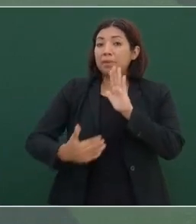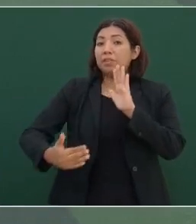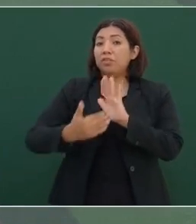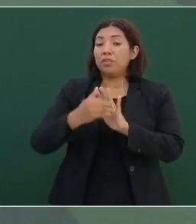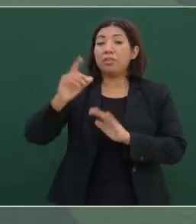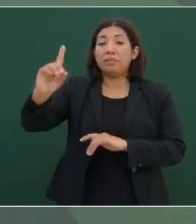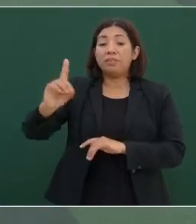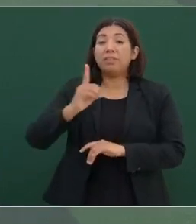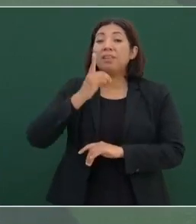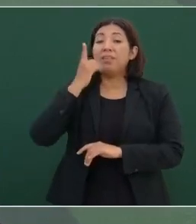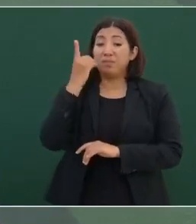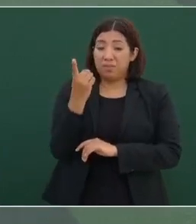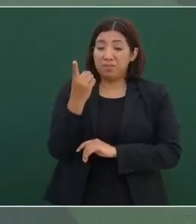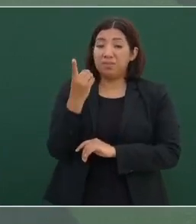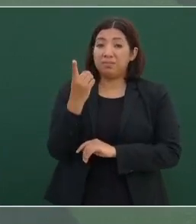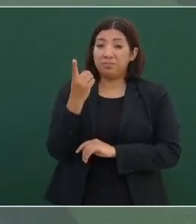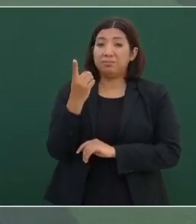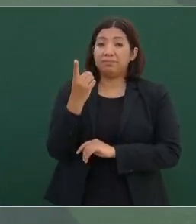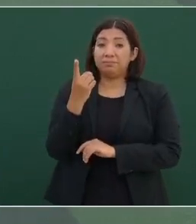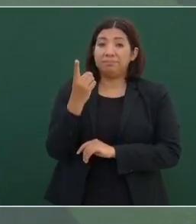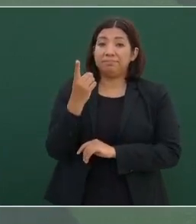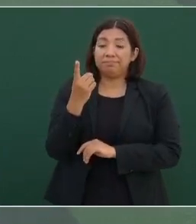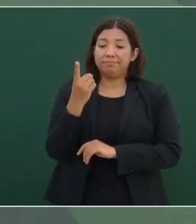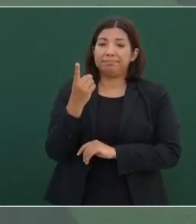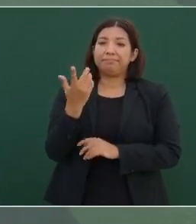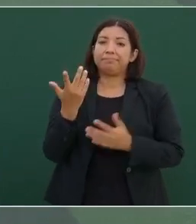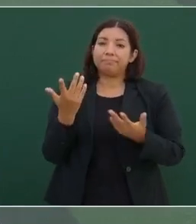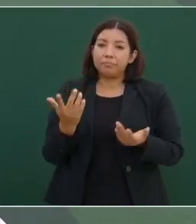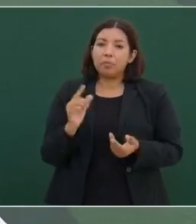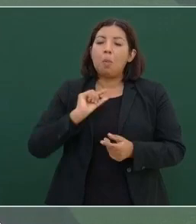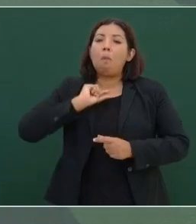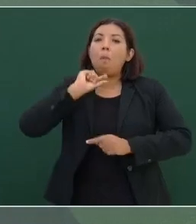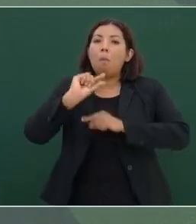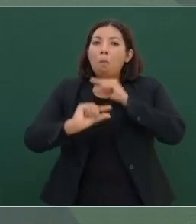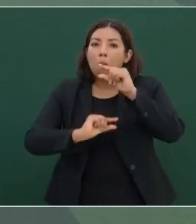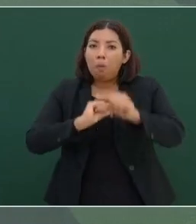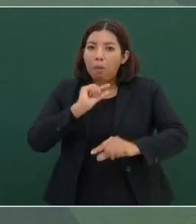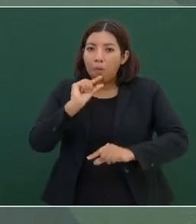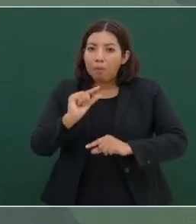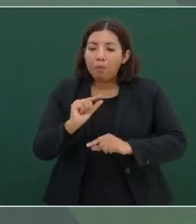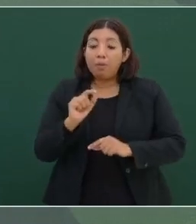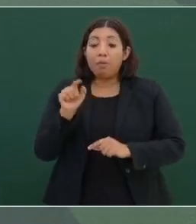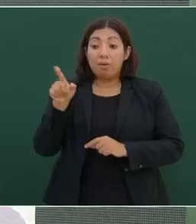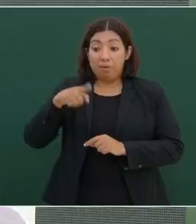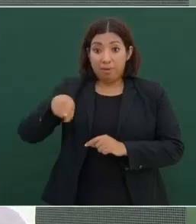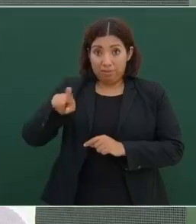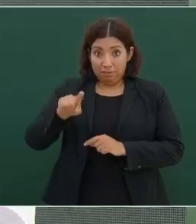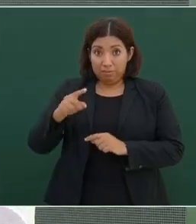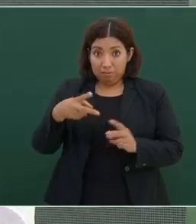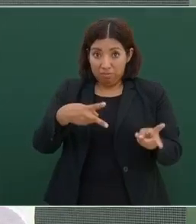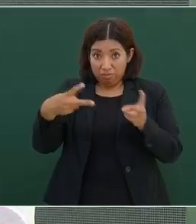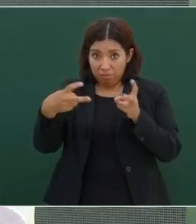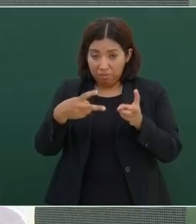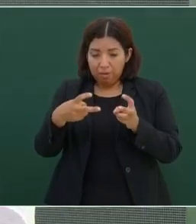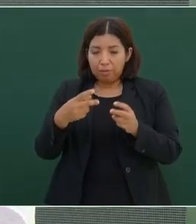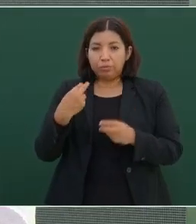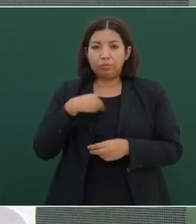Estamos empezando a recuperar lo robado,